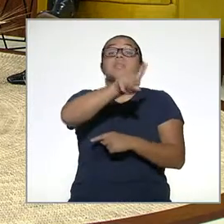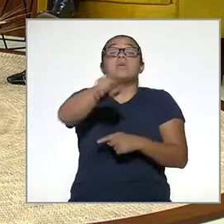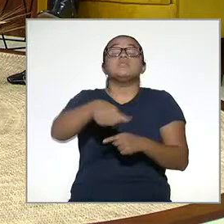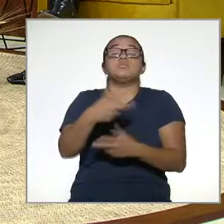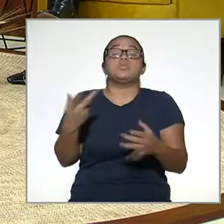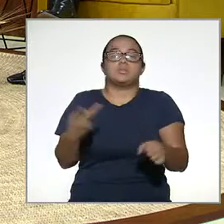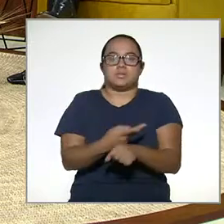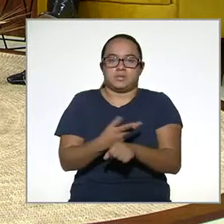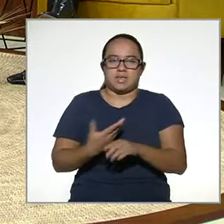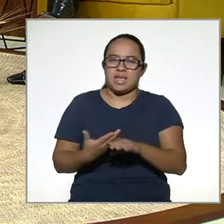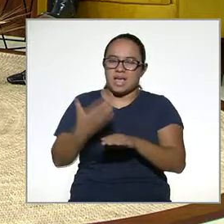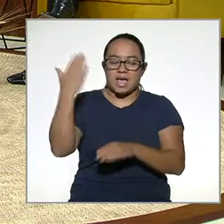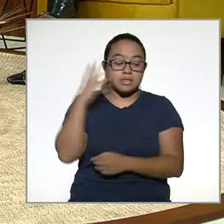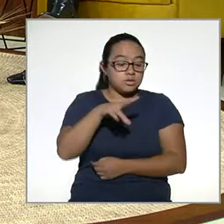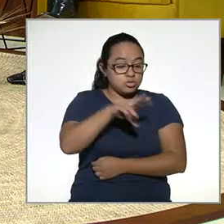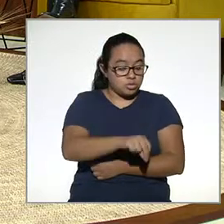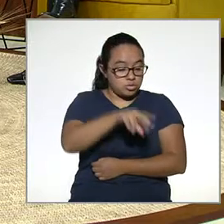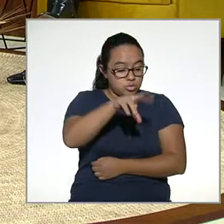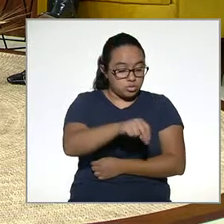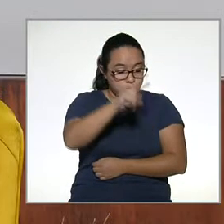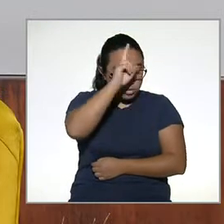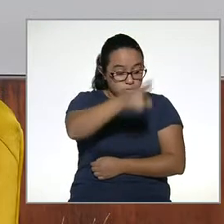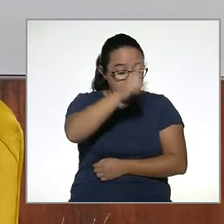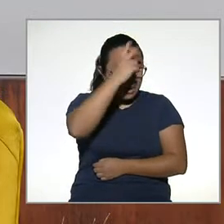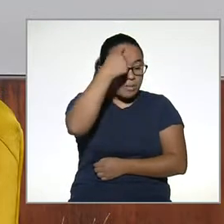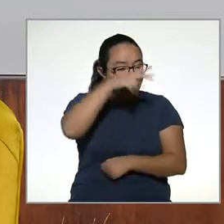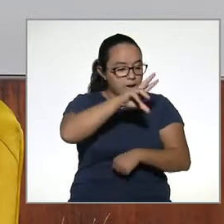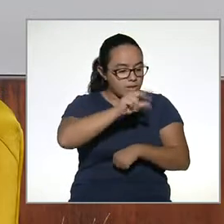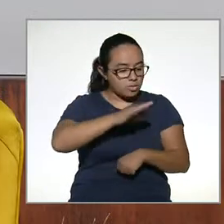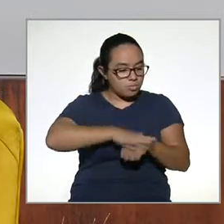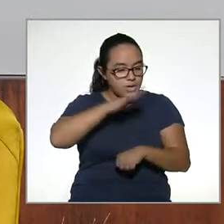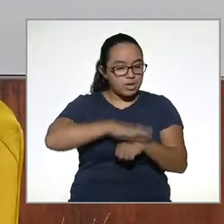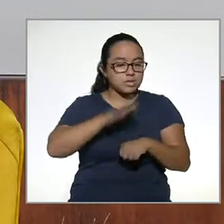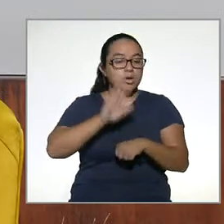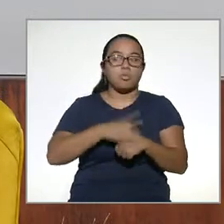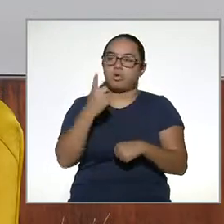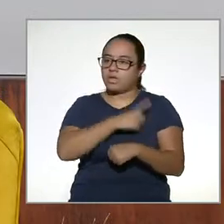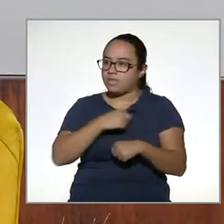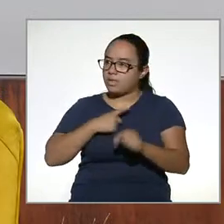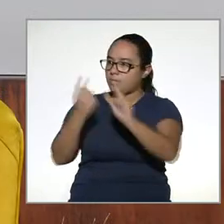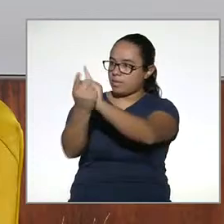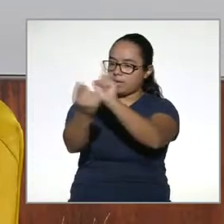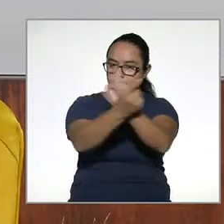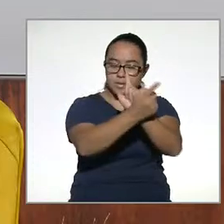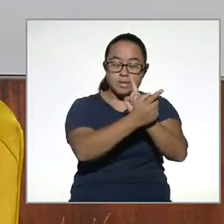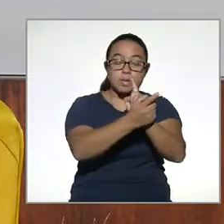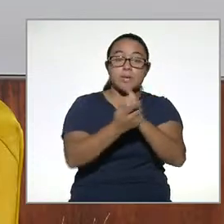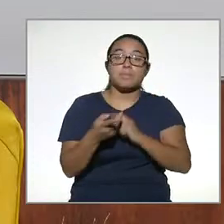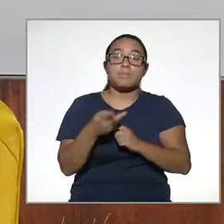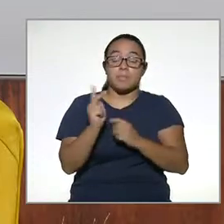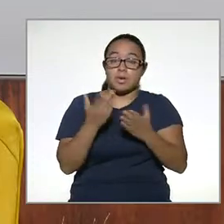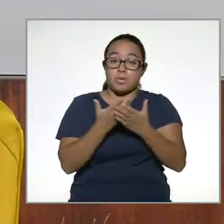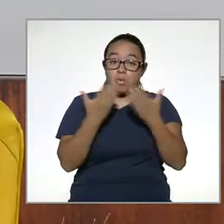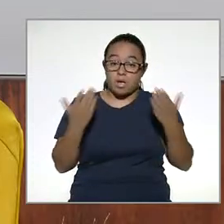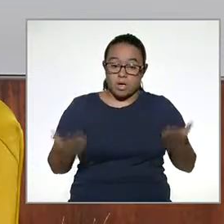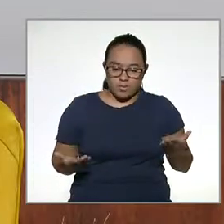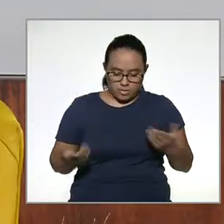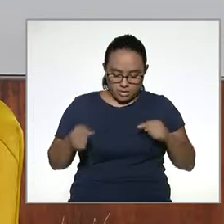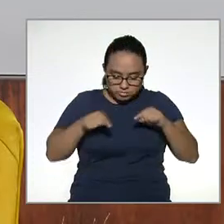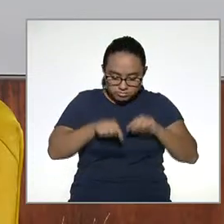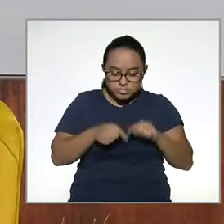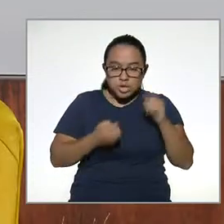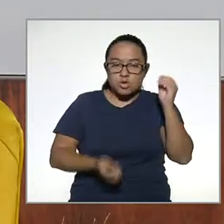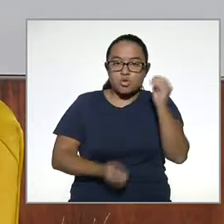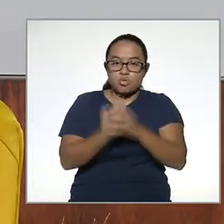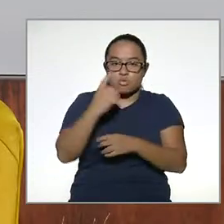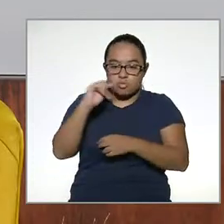que antes les decías que no, para que no se excedieran porque el mundo era afuera, ahora resulta que el mundo es ahí, en los